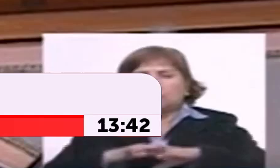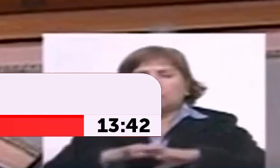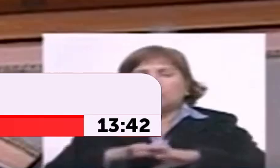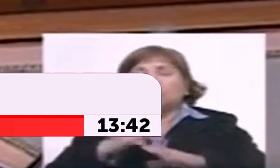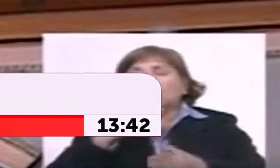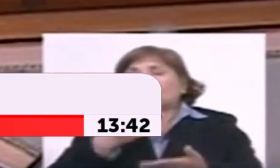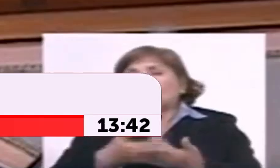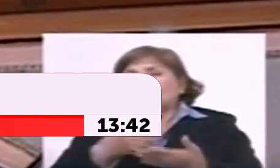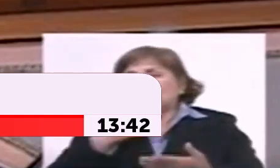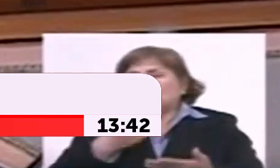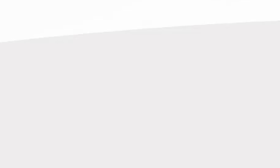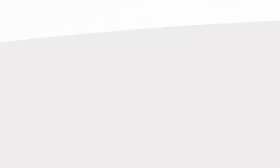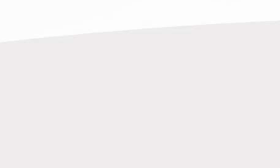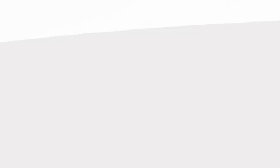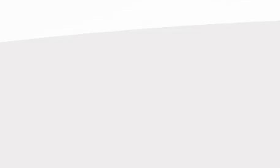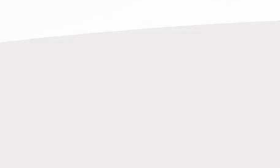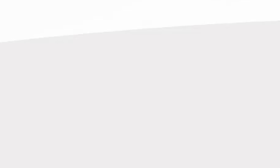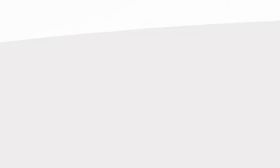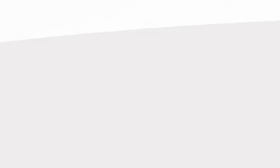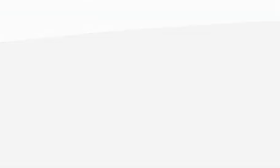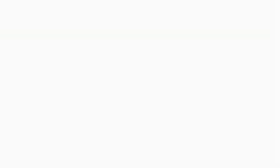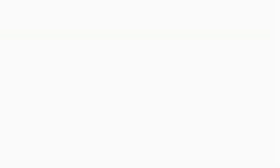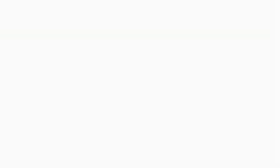ministro cual prima